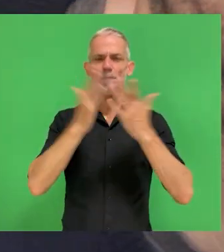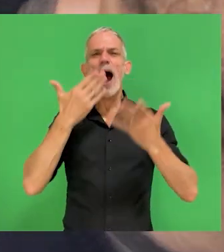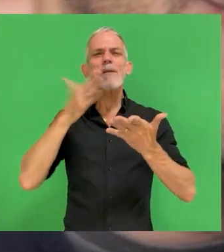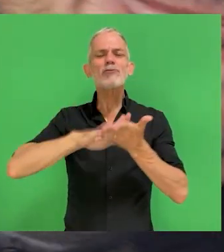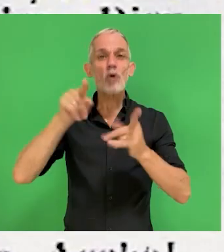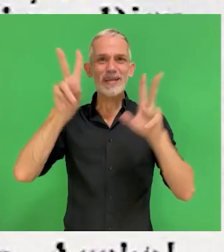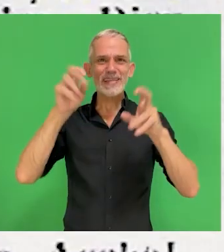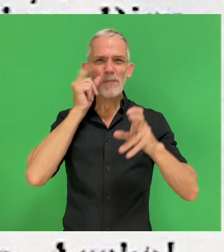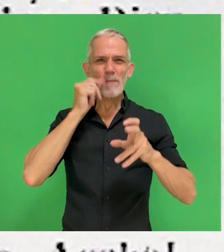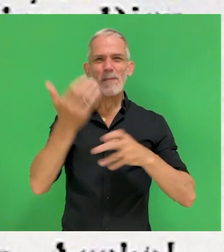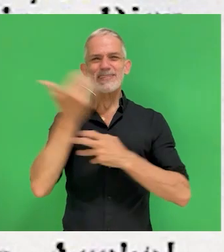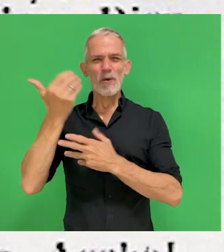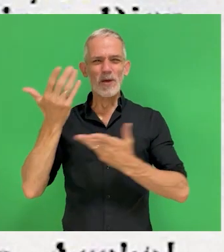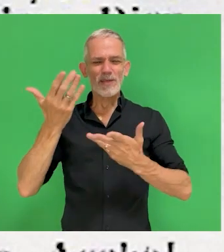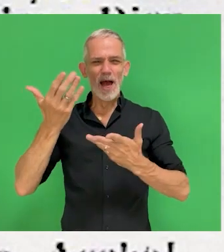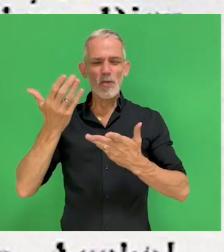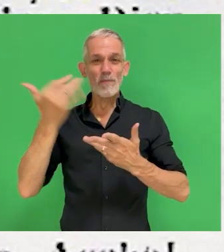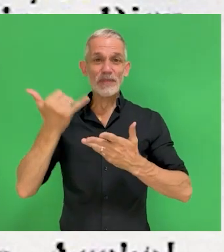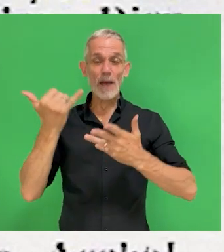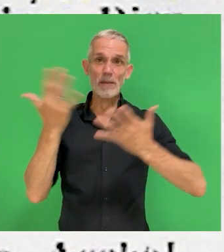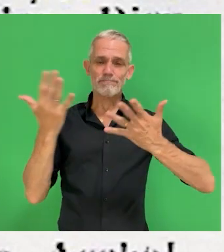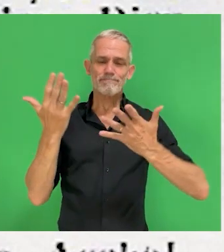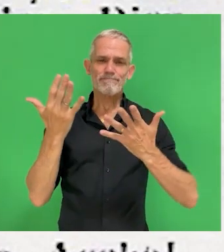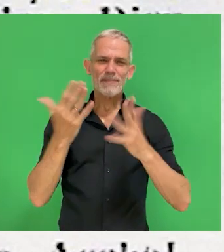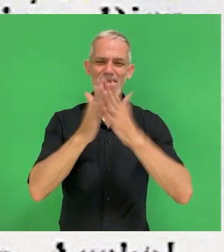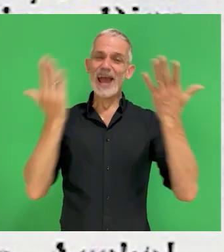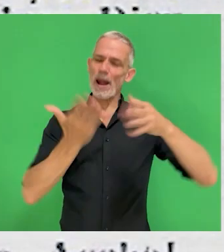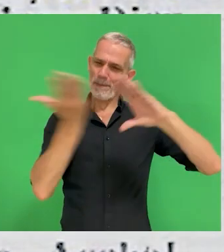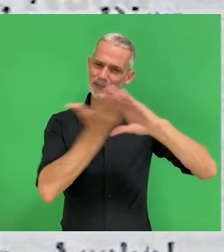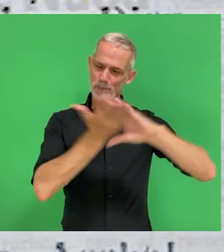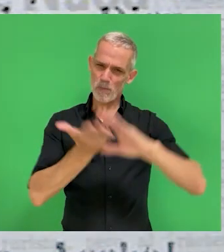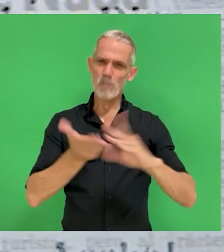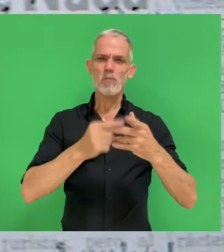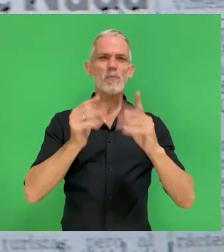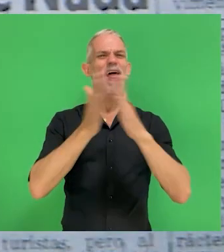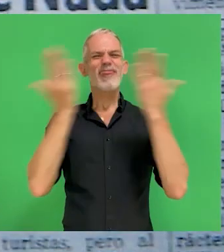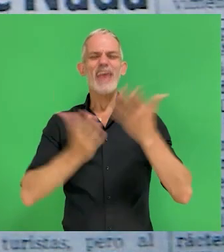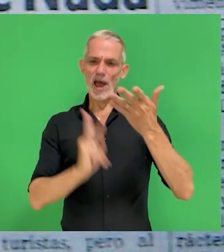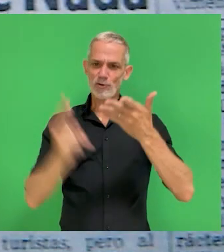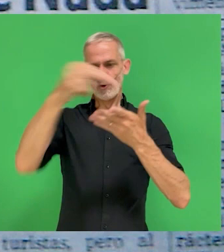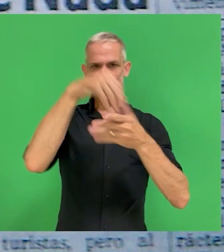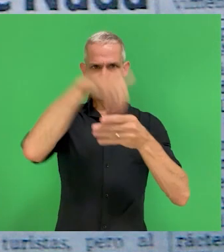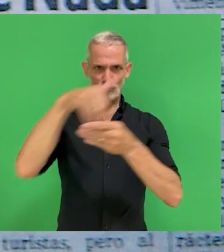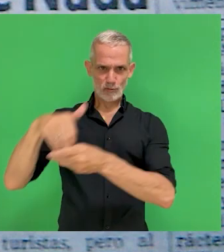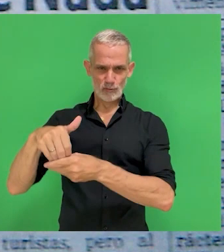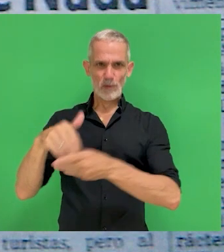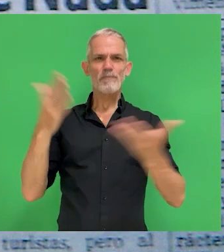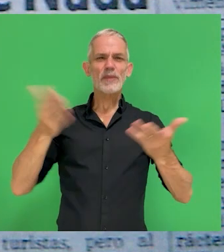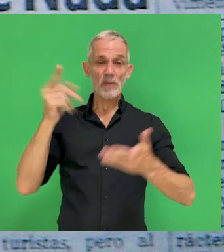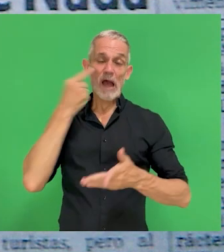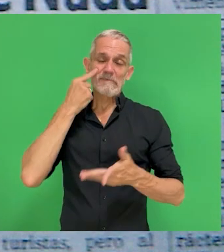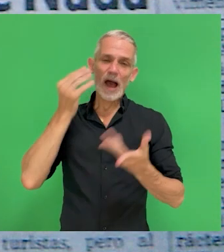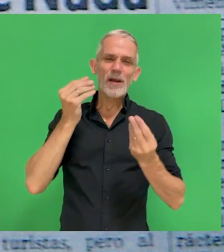tema. Pero claro, había como... Es otra de las carpetas, ¿viste? El tema de los diarios. Esta